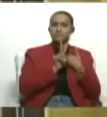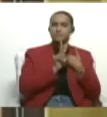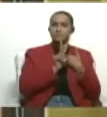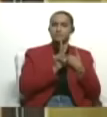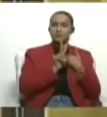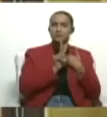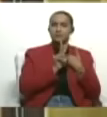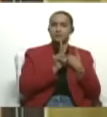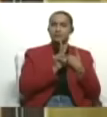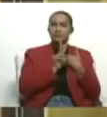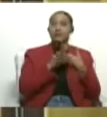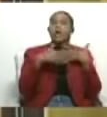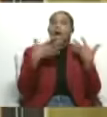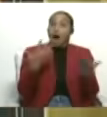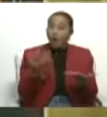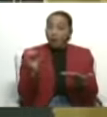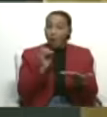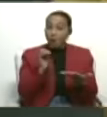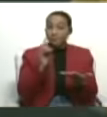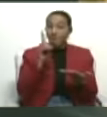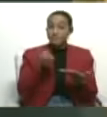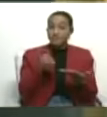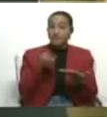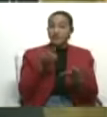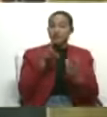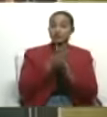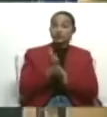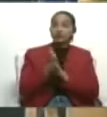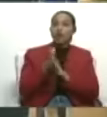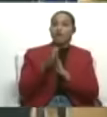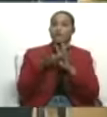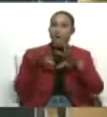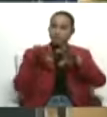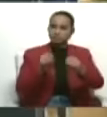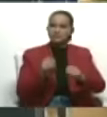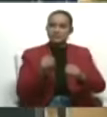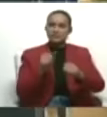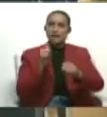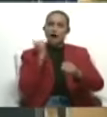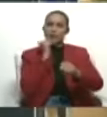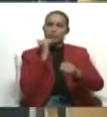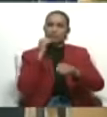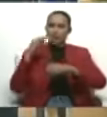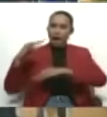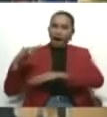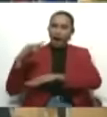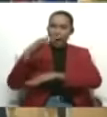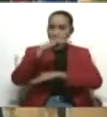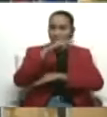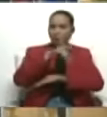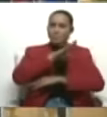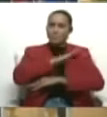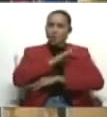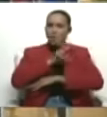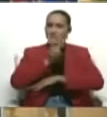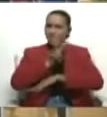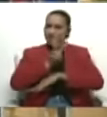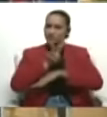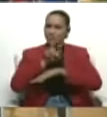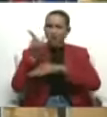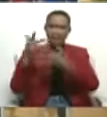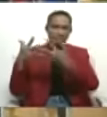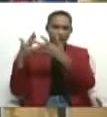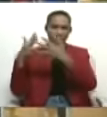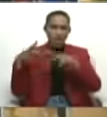secuestro, por decirlo así, de un avión en Argentina? Venezuela sufre